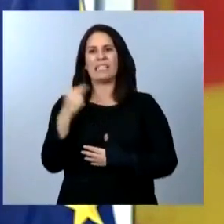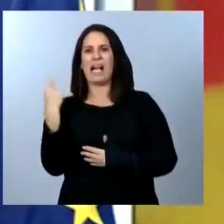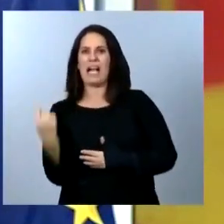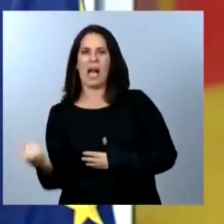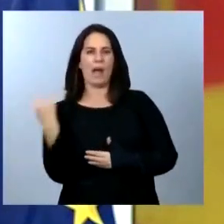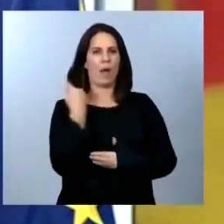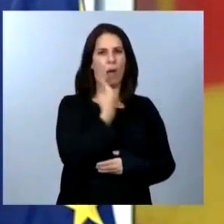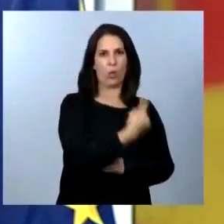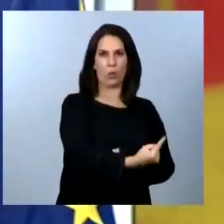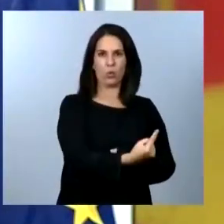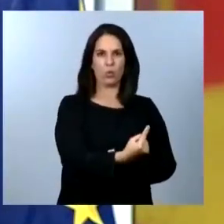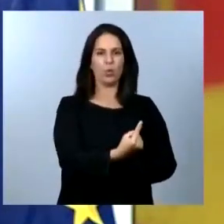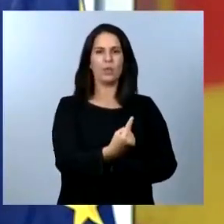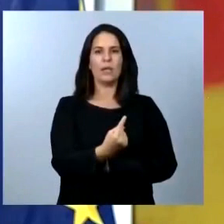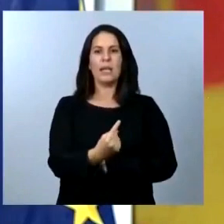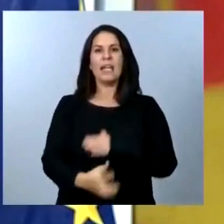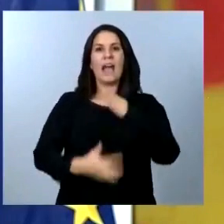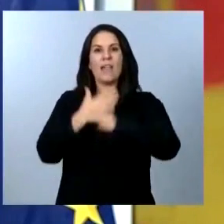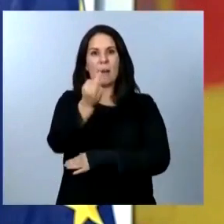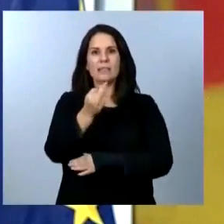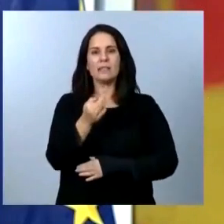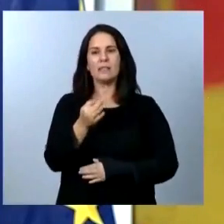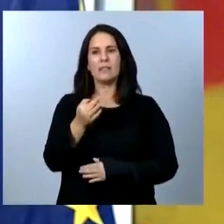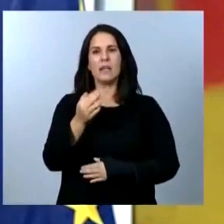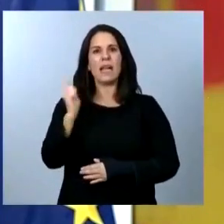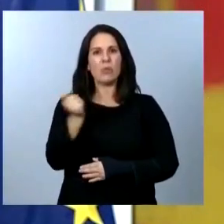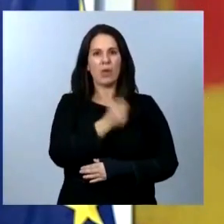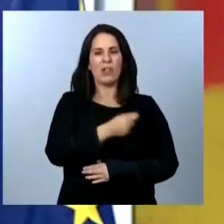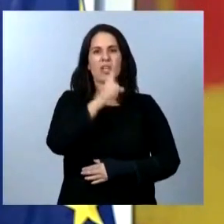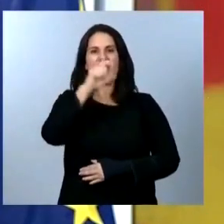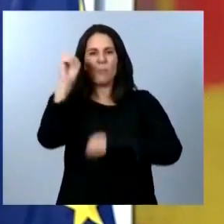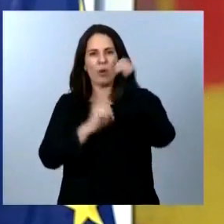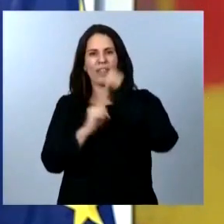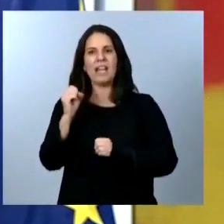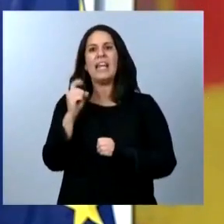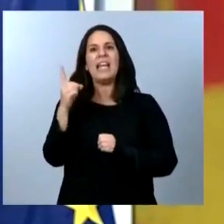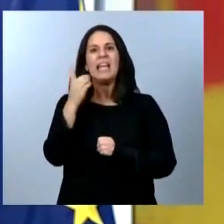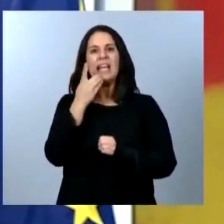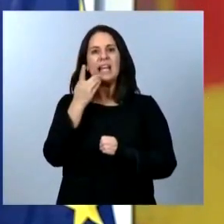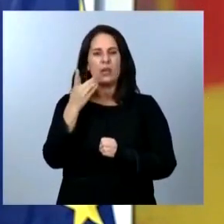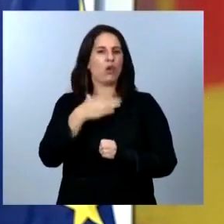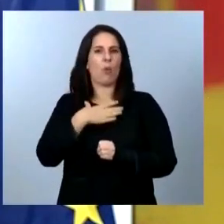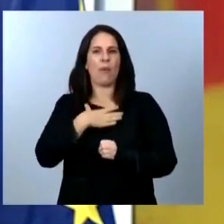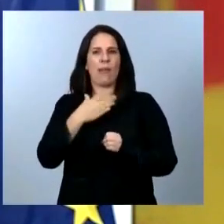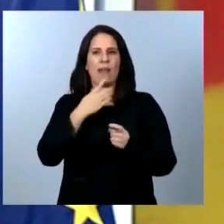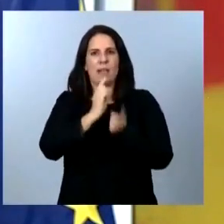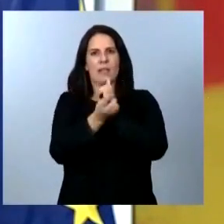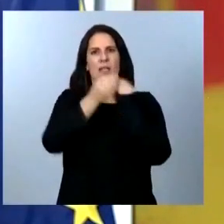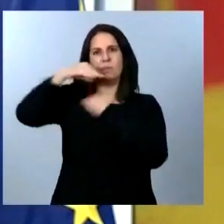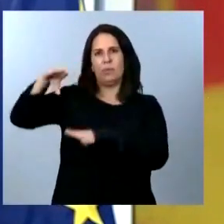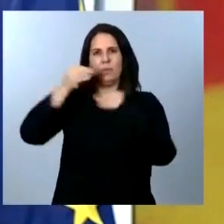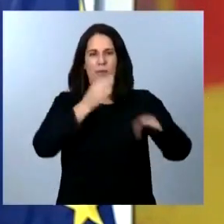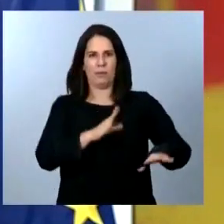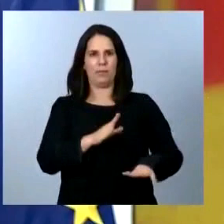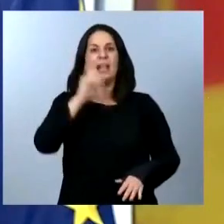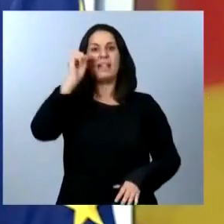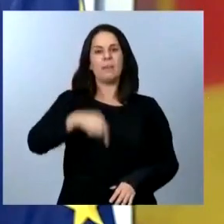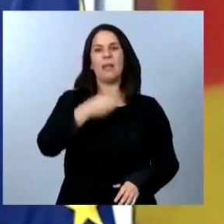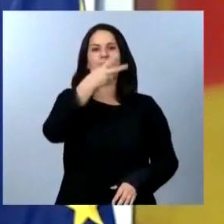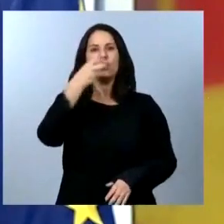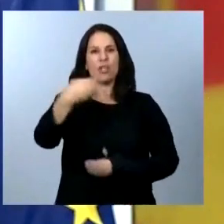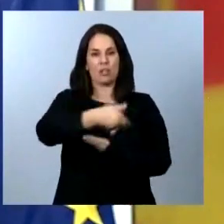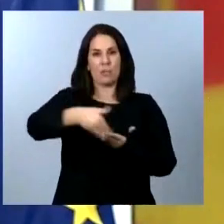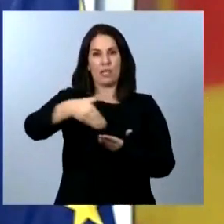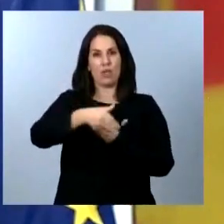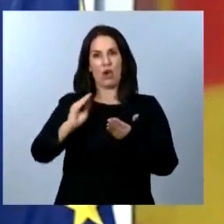además intransferibles y remunerados al 100%. Y vamos a emplear también 200 millones para apoyar la conciliación de las familias